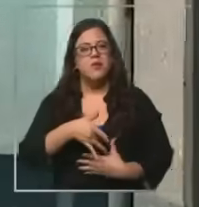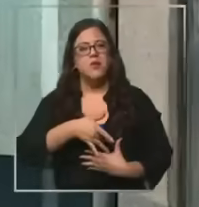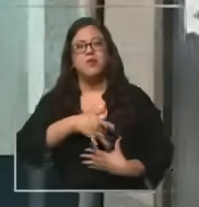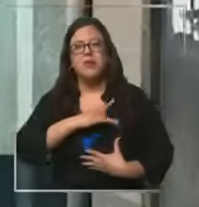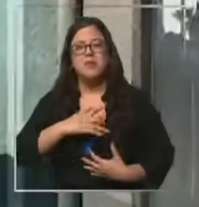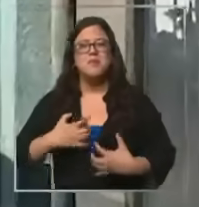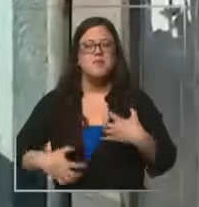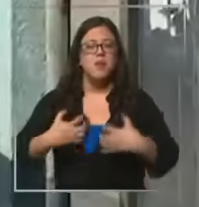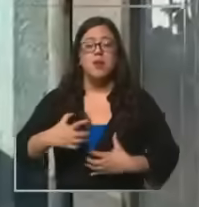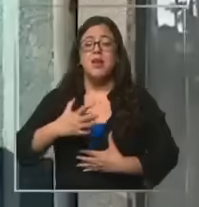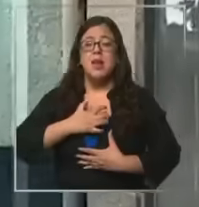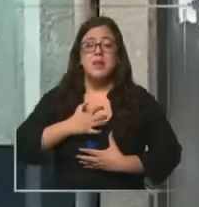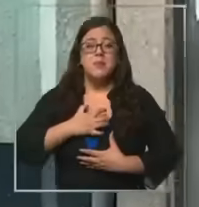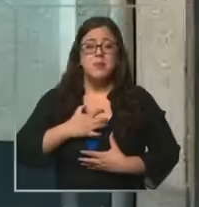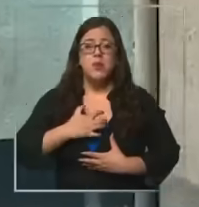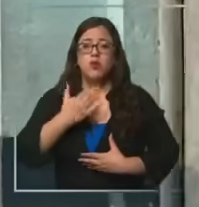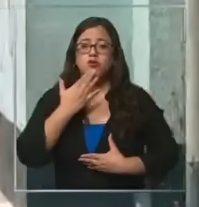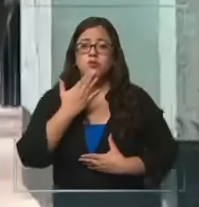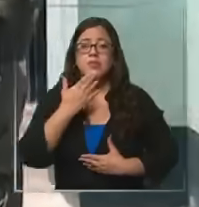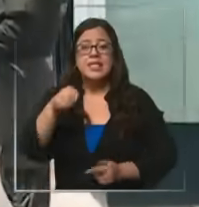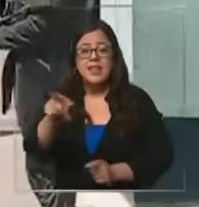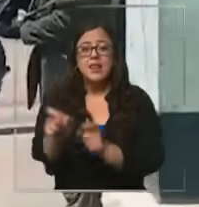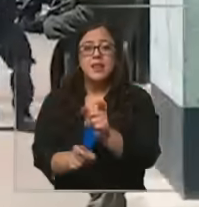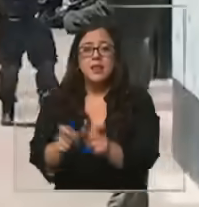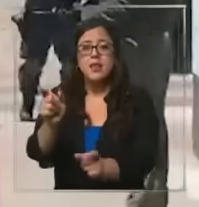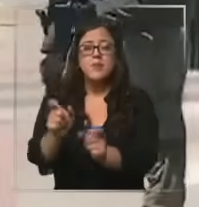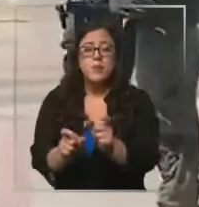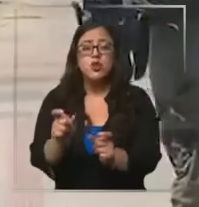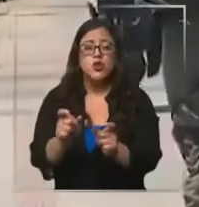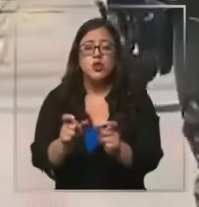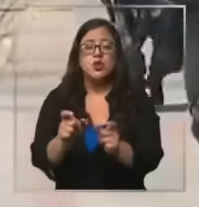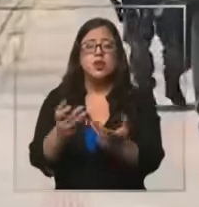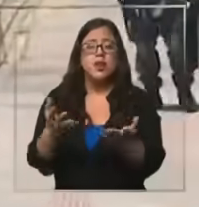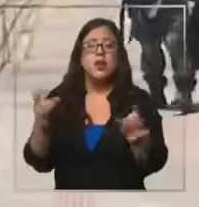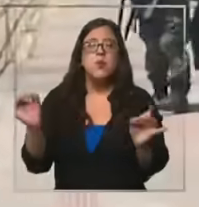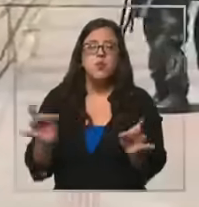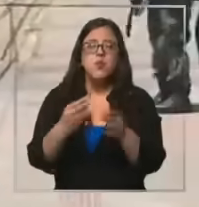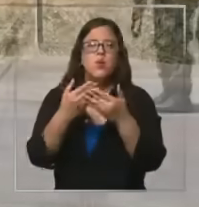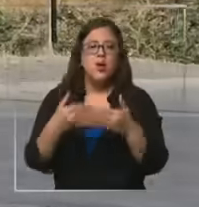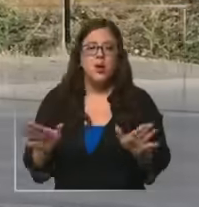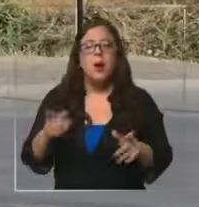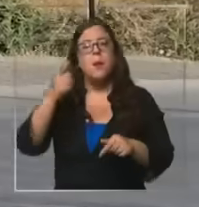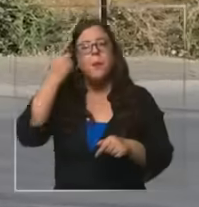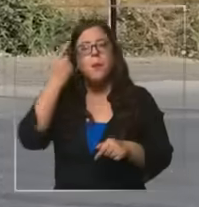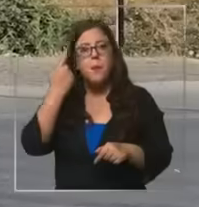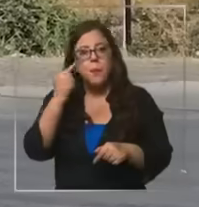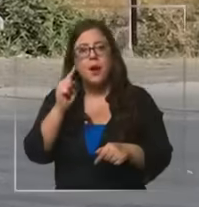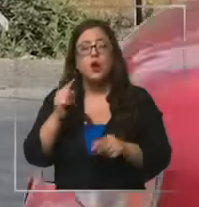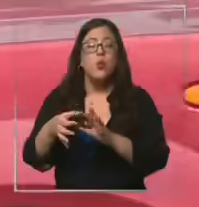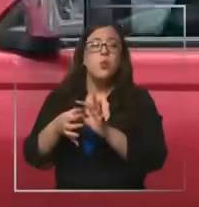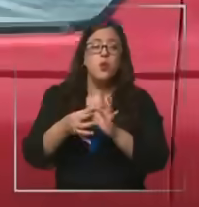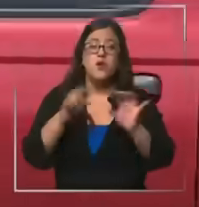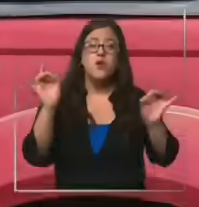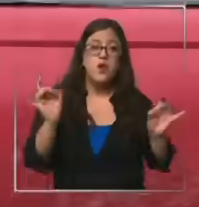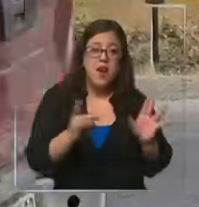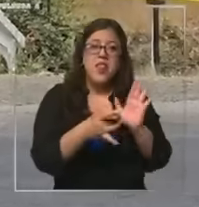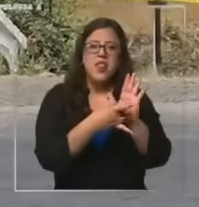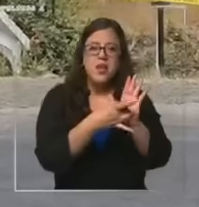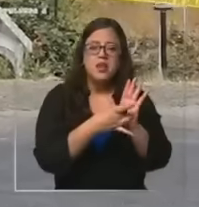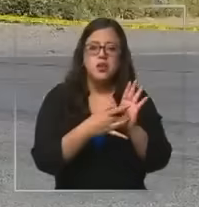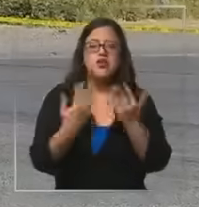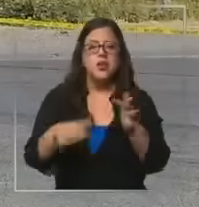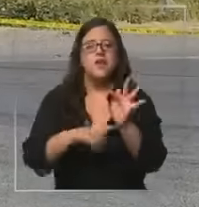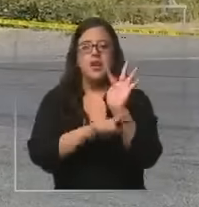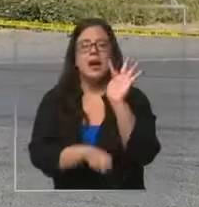tienen molestia, tienen temor también de que estos individuos eventualmente pudieran quedar en libertad. Sin embargo, debido a la gravedad de los crímenes, ya el